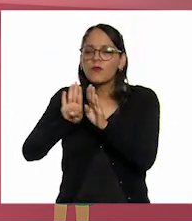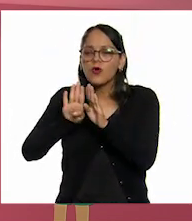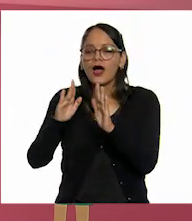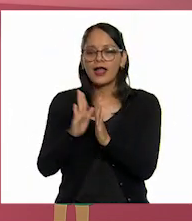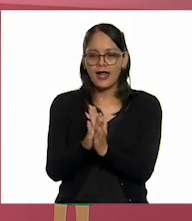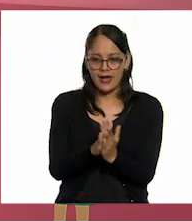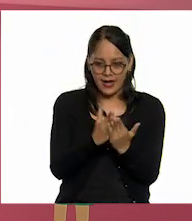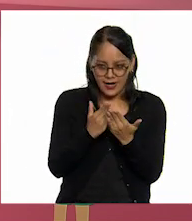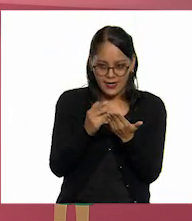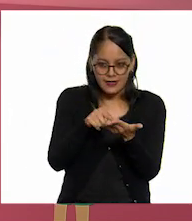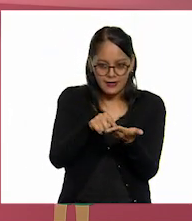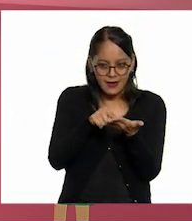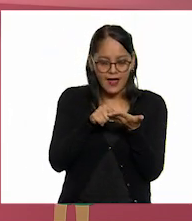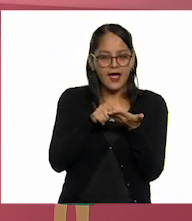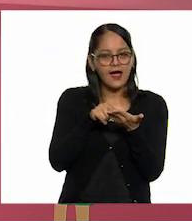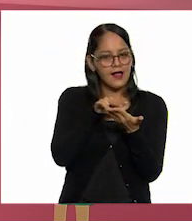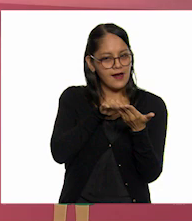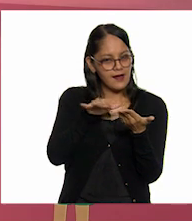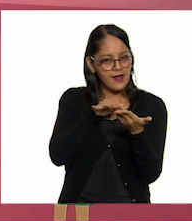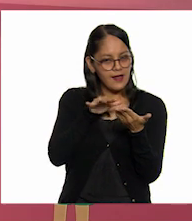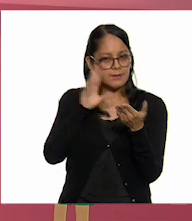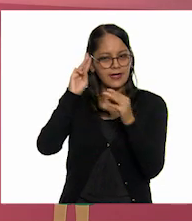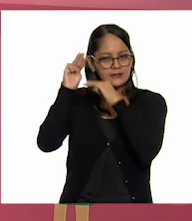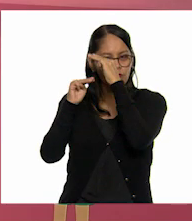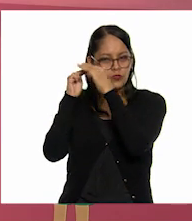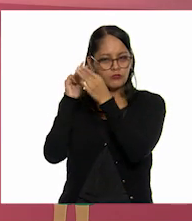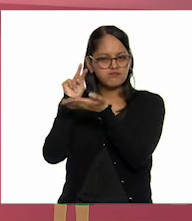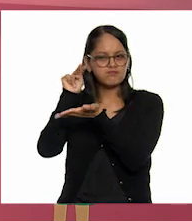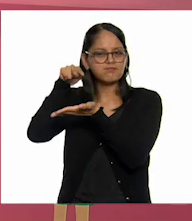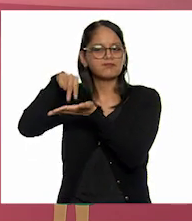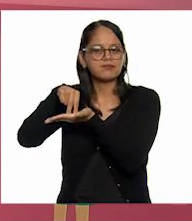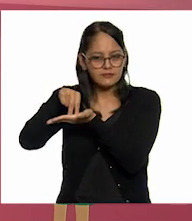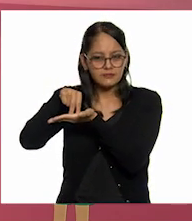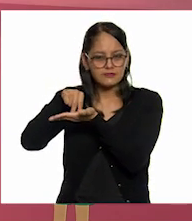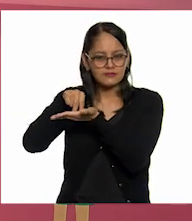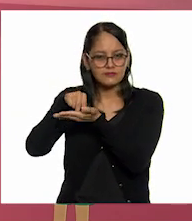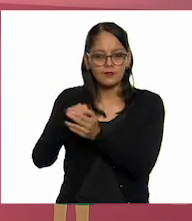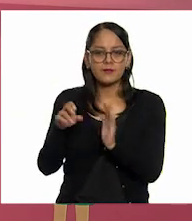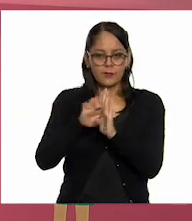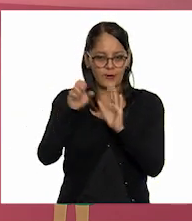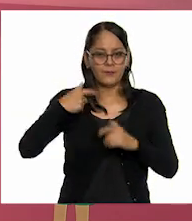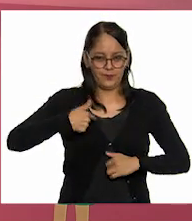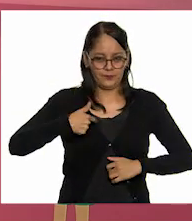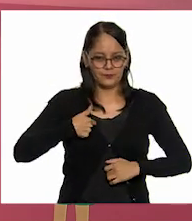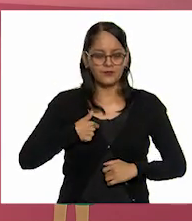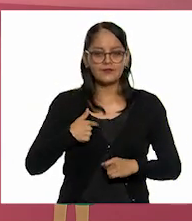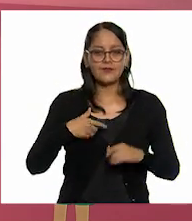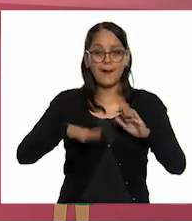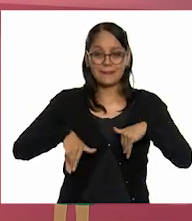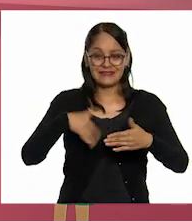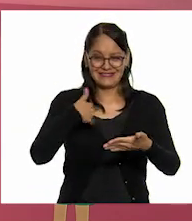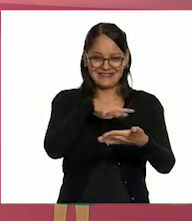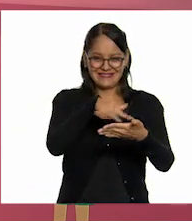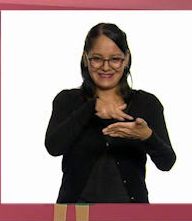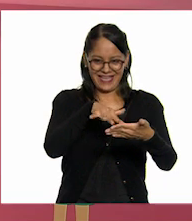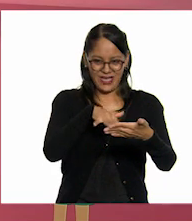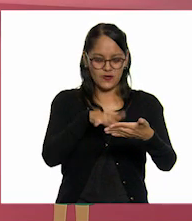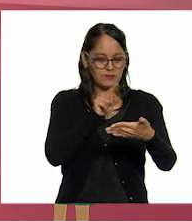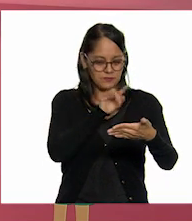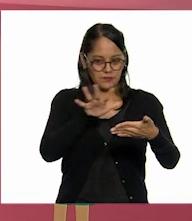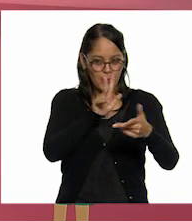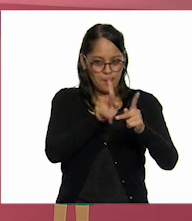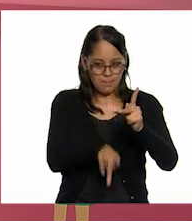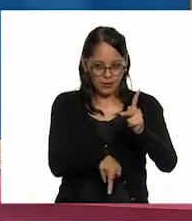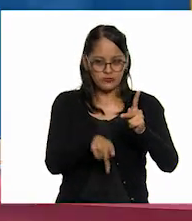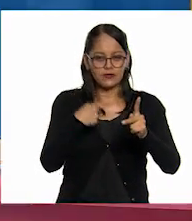y cada vez que piensas en lo que ahí se cuenta, ¿no? Fíjate, yo cuando leo, cierro los ojos. Ujú.